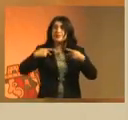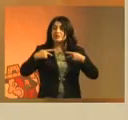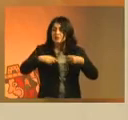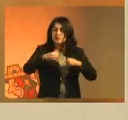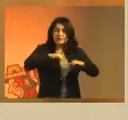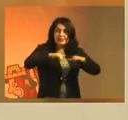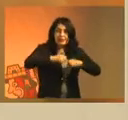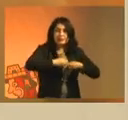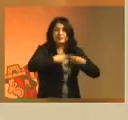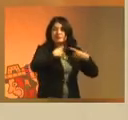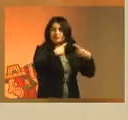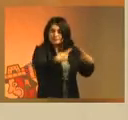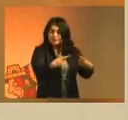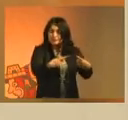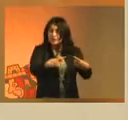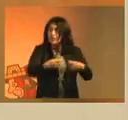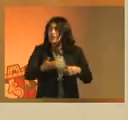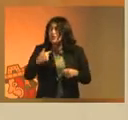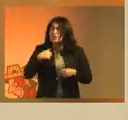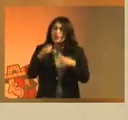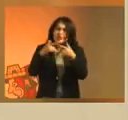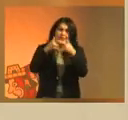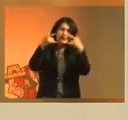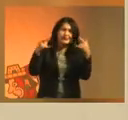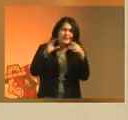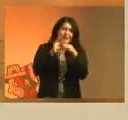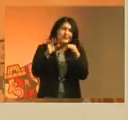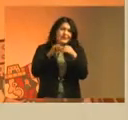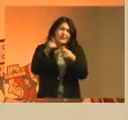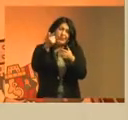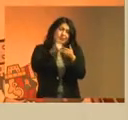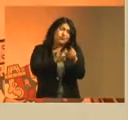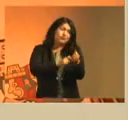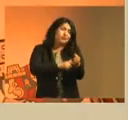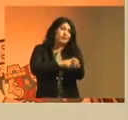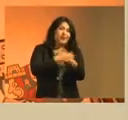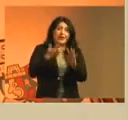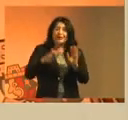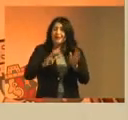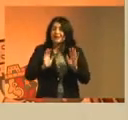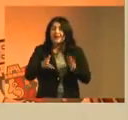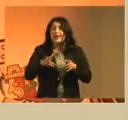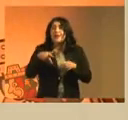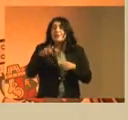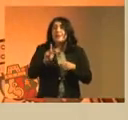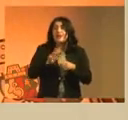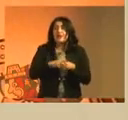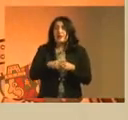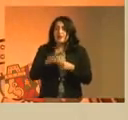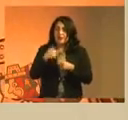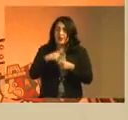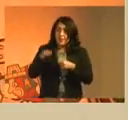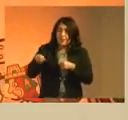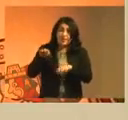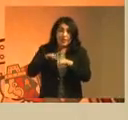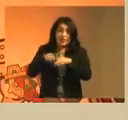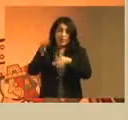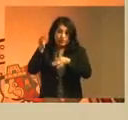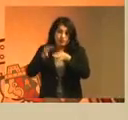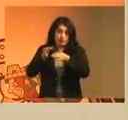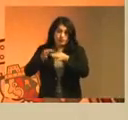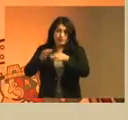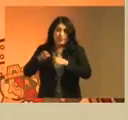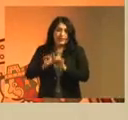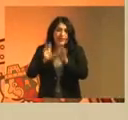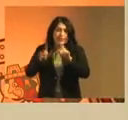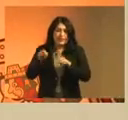cuautla no les hago en la historia mucho más larga de lo que ya es y cumple con su tarea cumple con su trabajo pero descubre de pronto